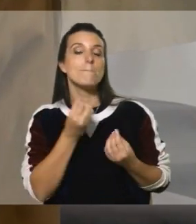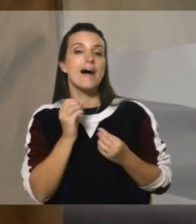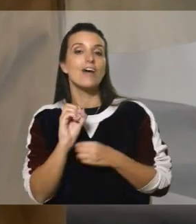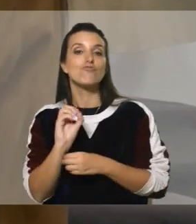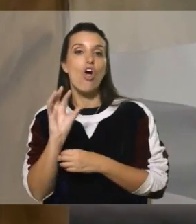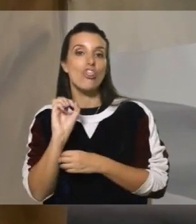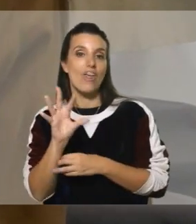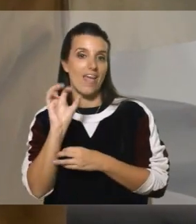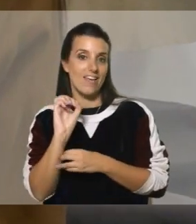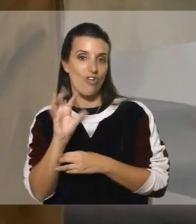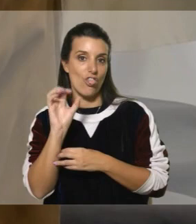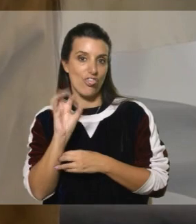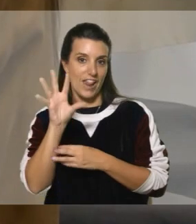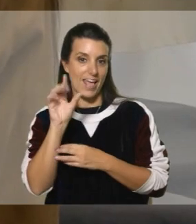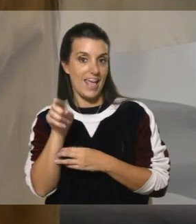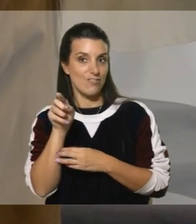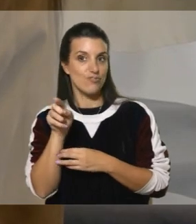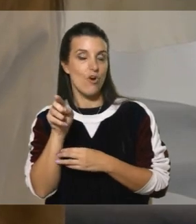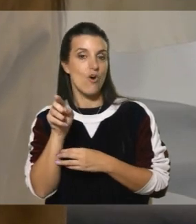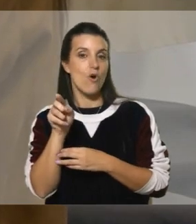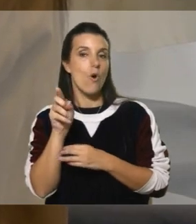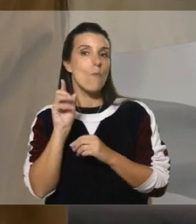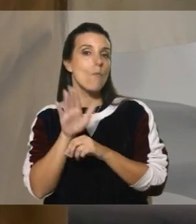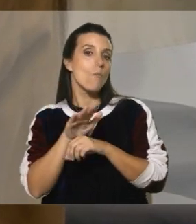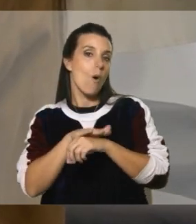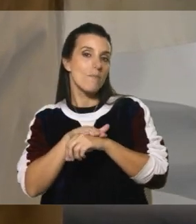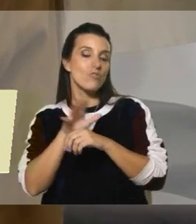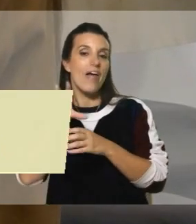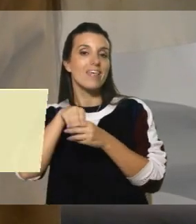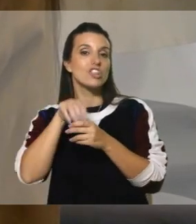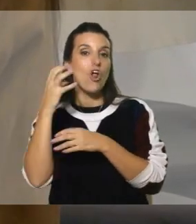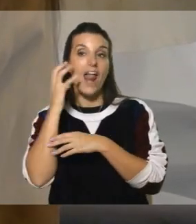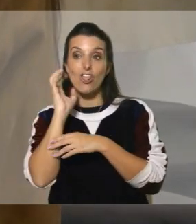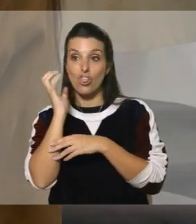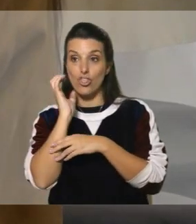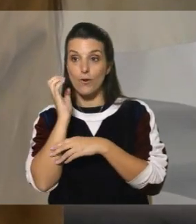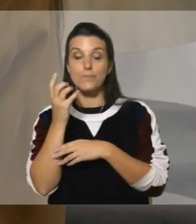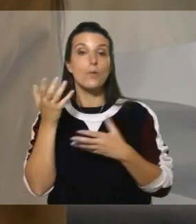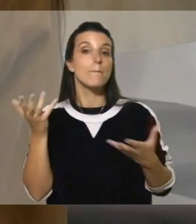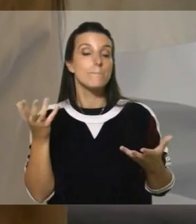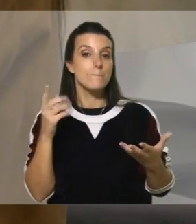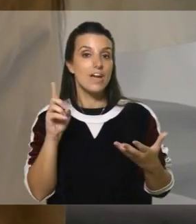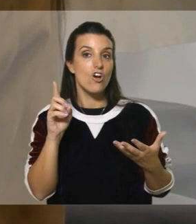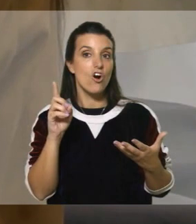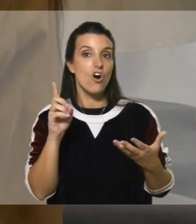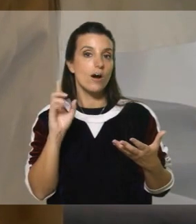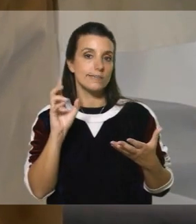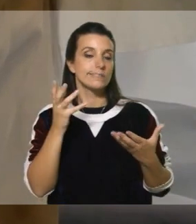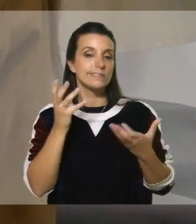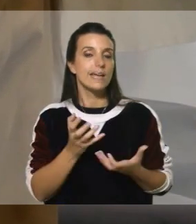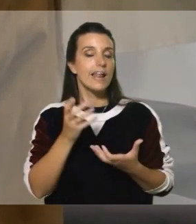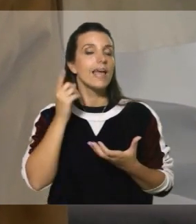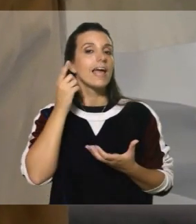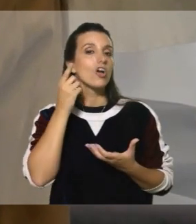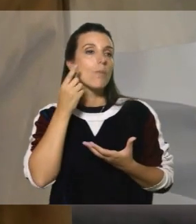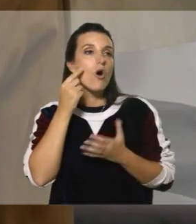en un ciclo que ellos tienen dentro de la radio No no pero intentamos de que fuera representativo